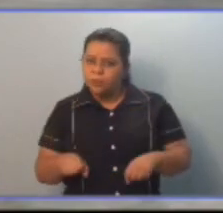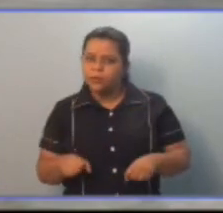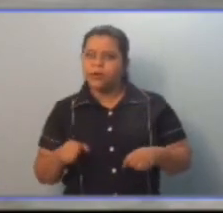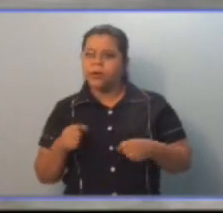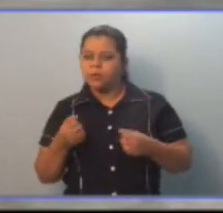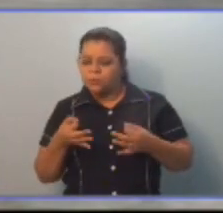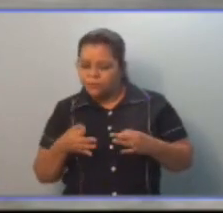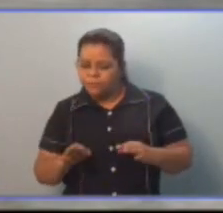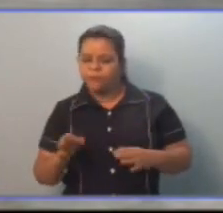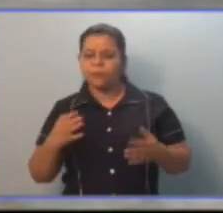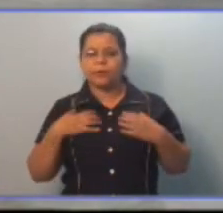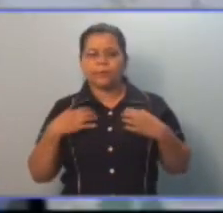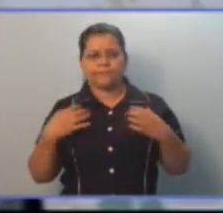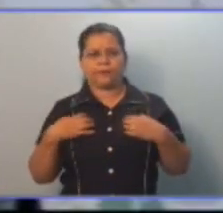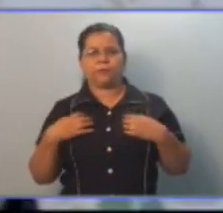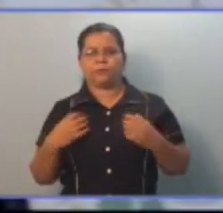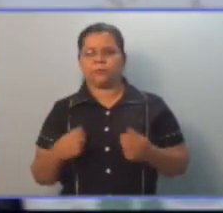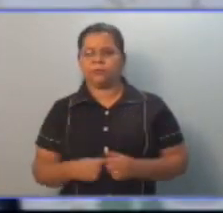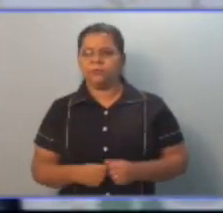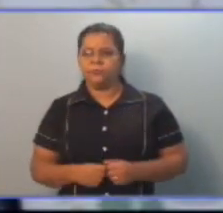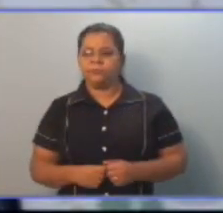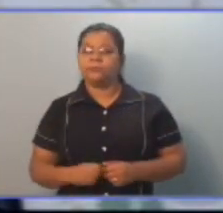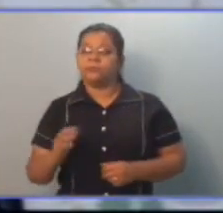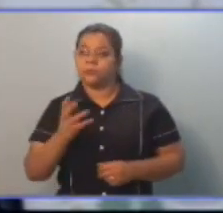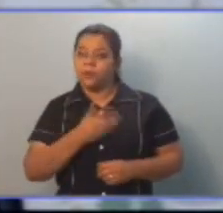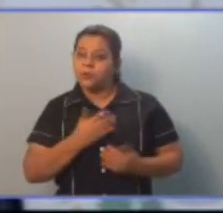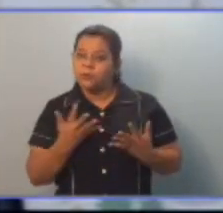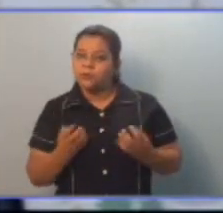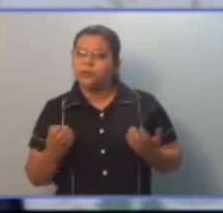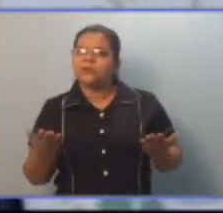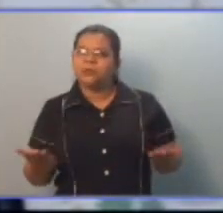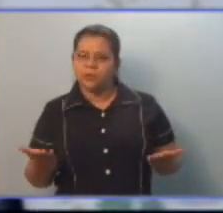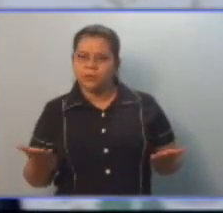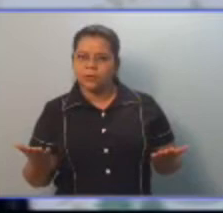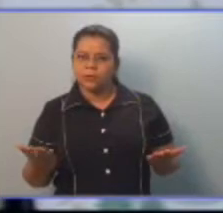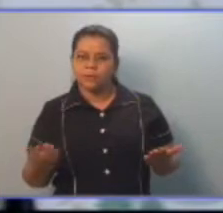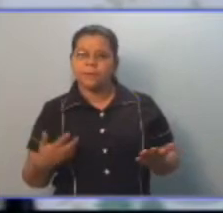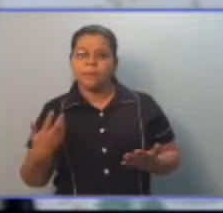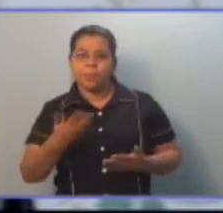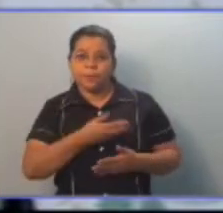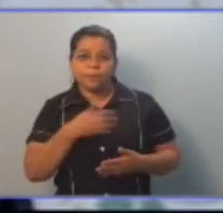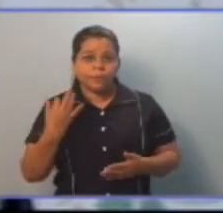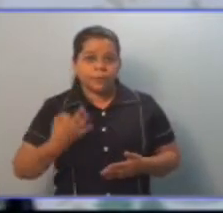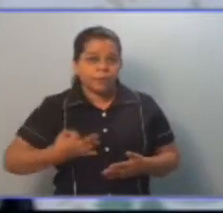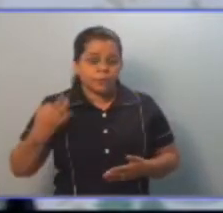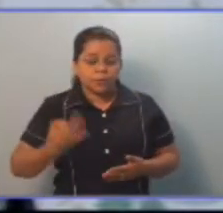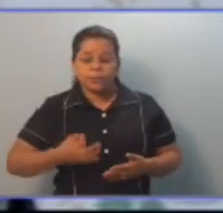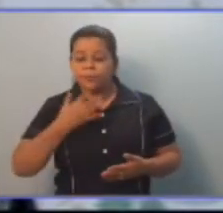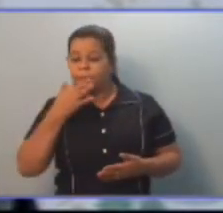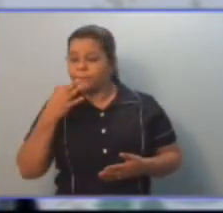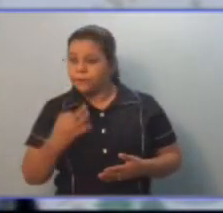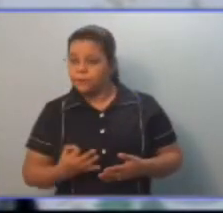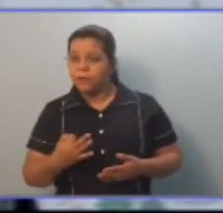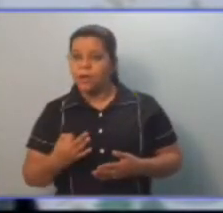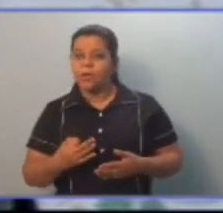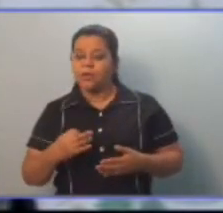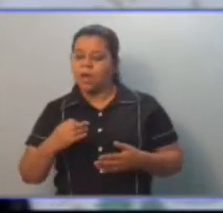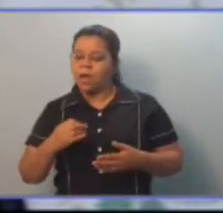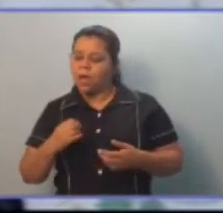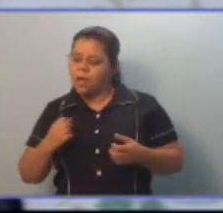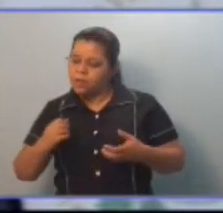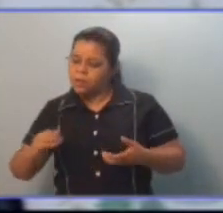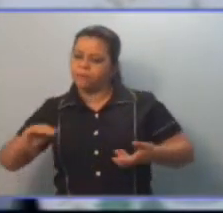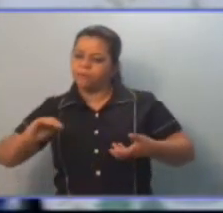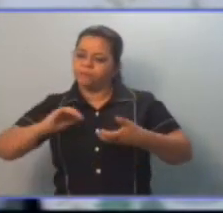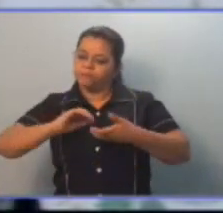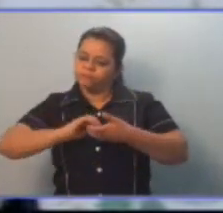de subsistencia? Lo que se persigue y lo que se debe de perseguir es una verdadera reconciliación,